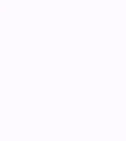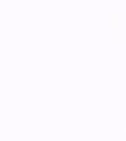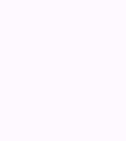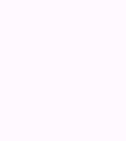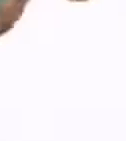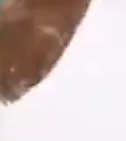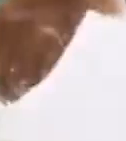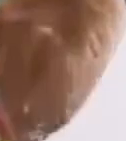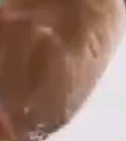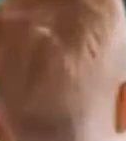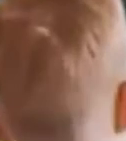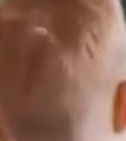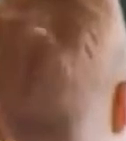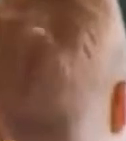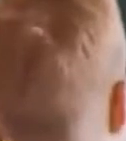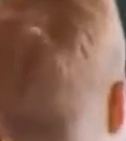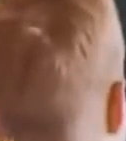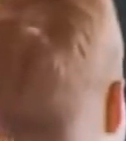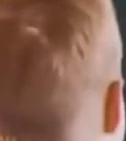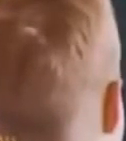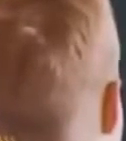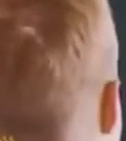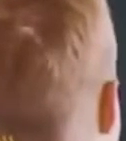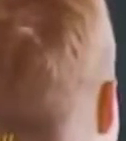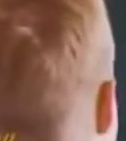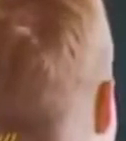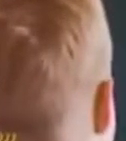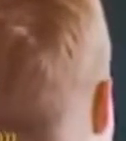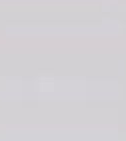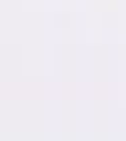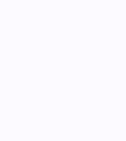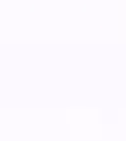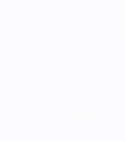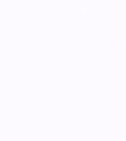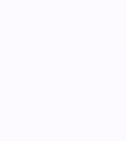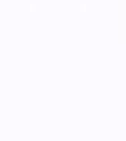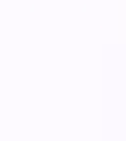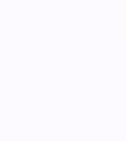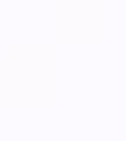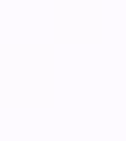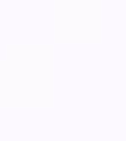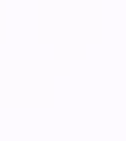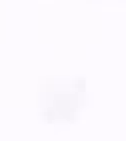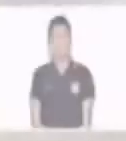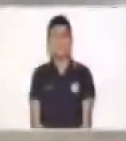A continuación, comunicación y lenguaje, quinto primaria.